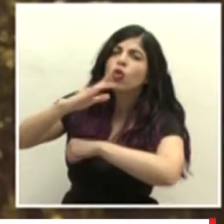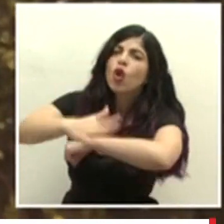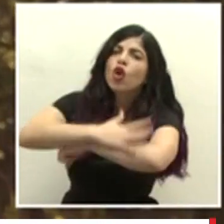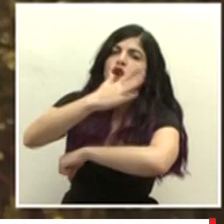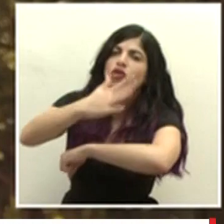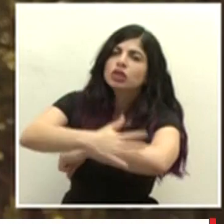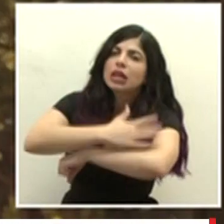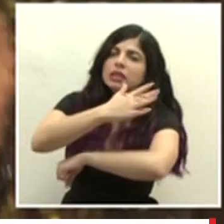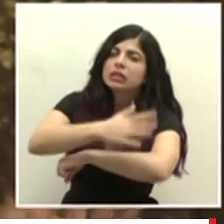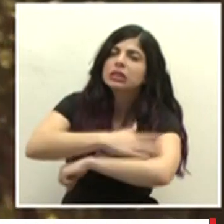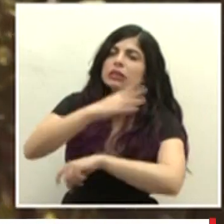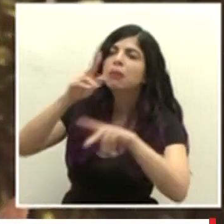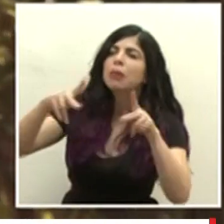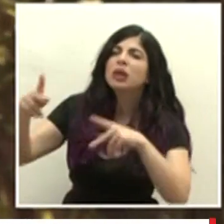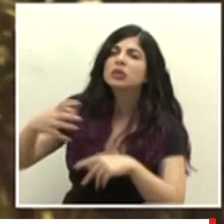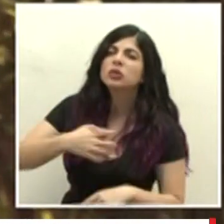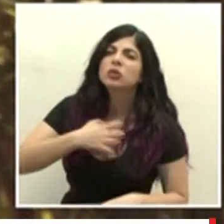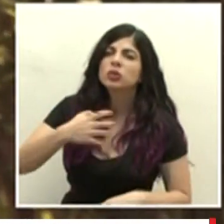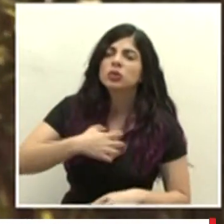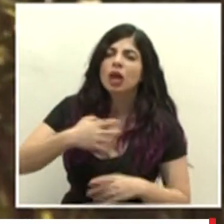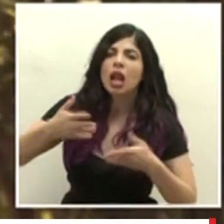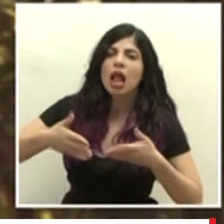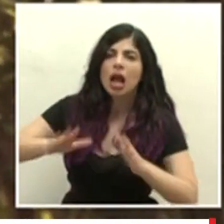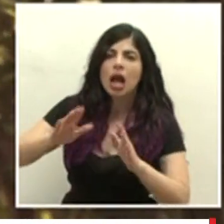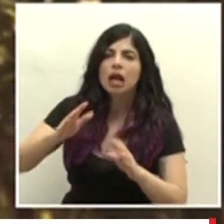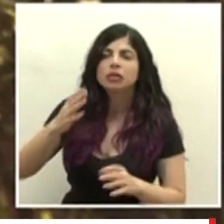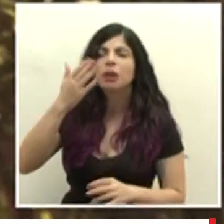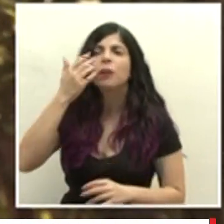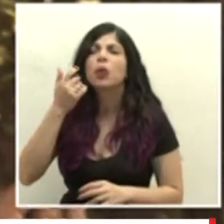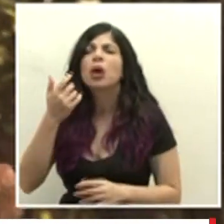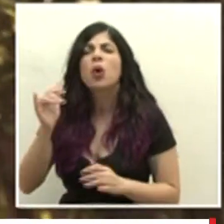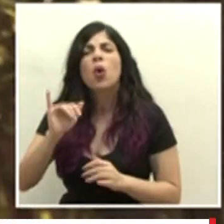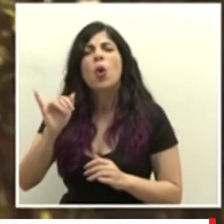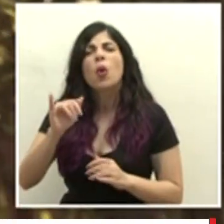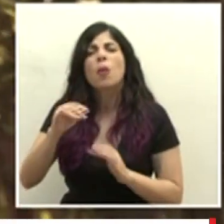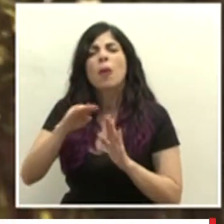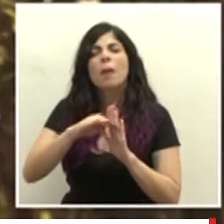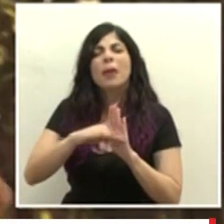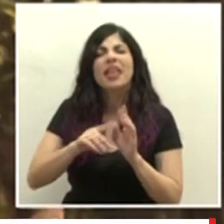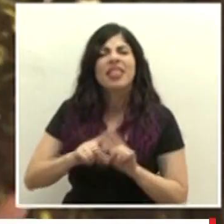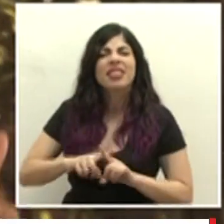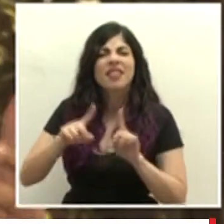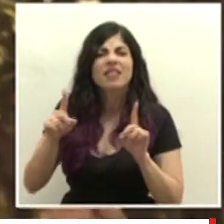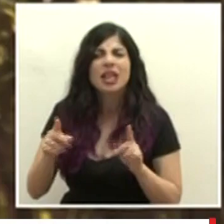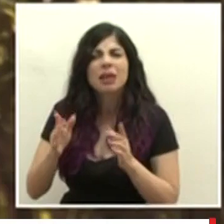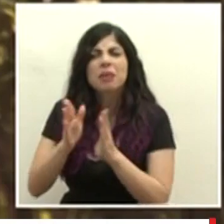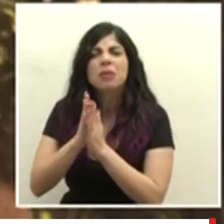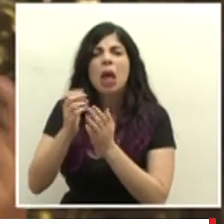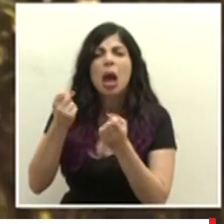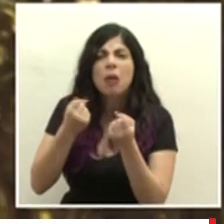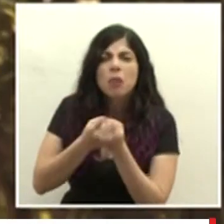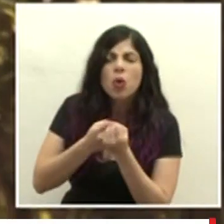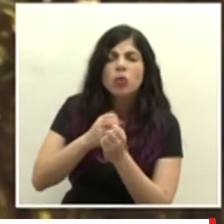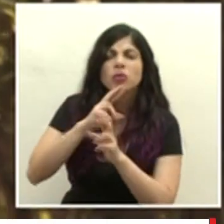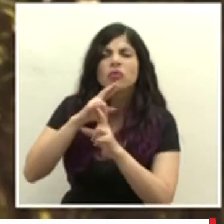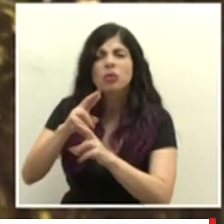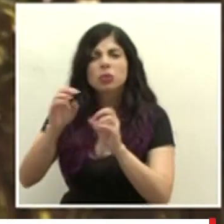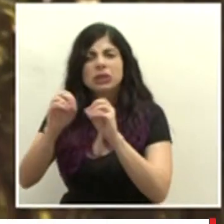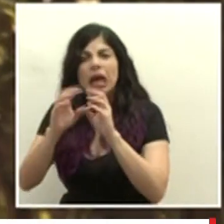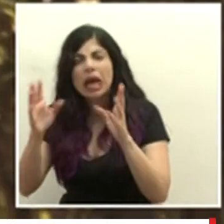los pobladores reclamando en vía pública pues, una especie de medidas diferenciadas, apoyo, respuestas claras y más